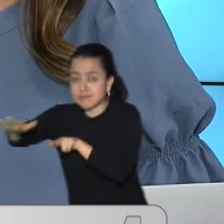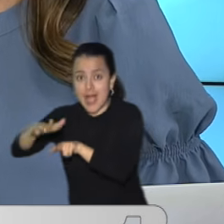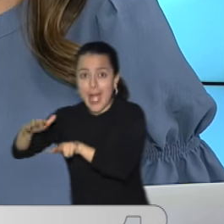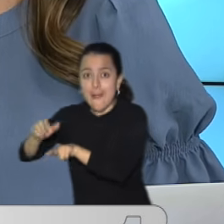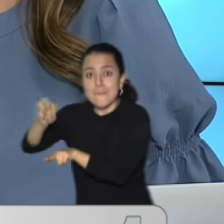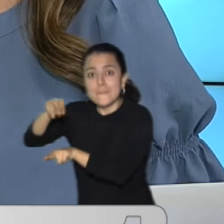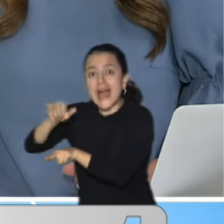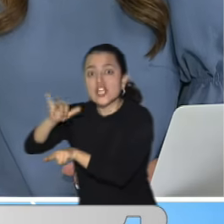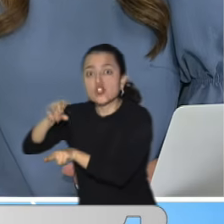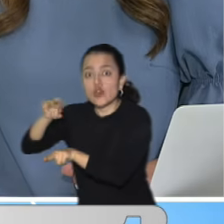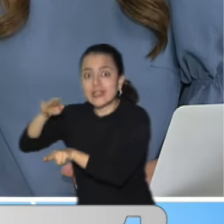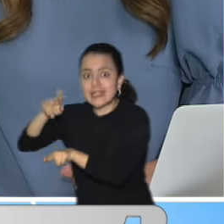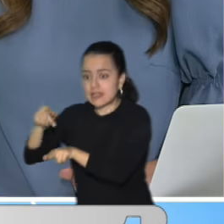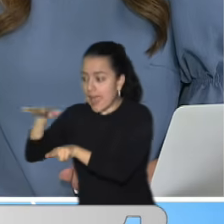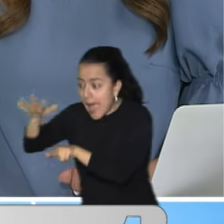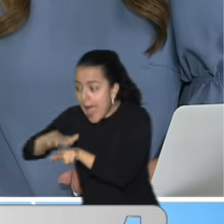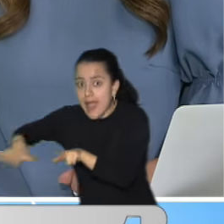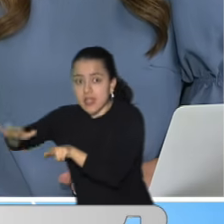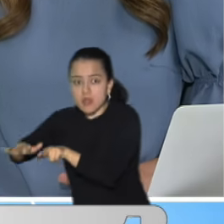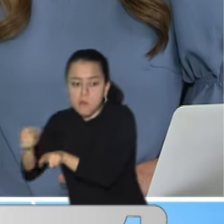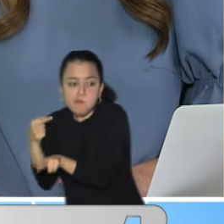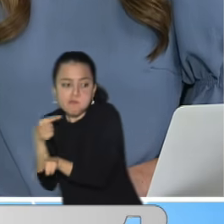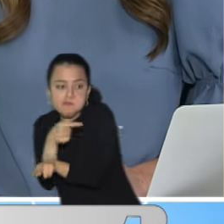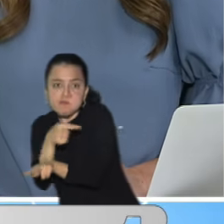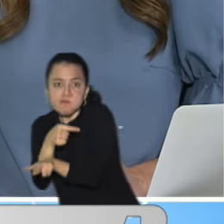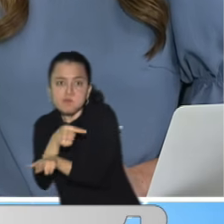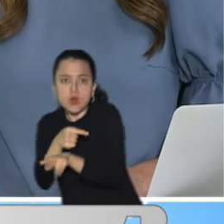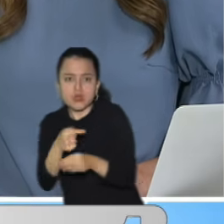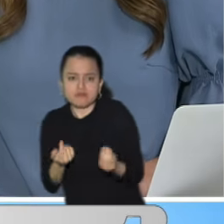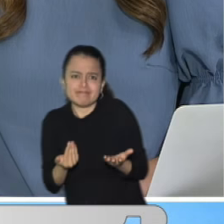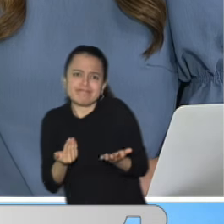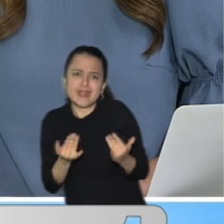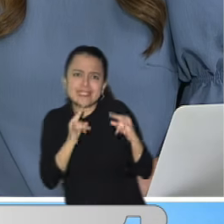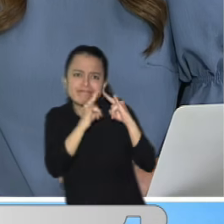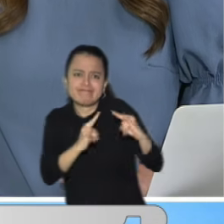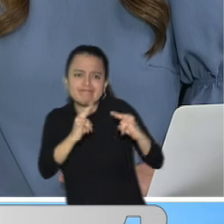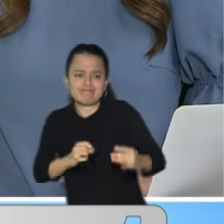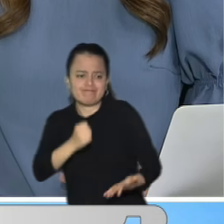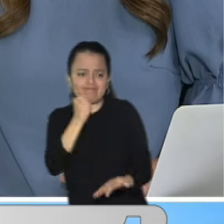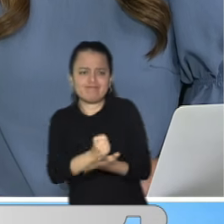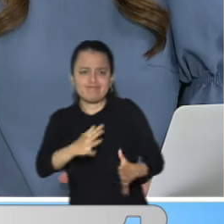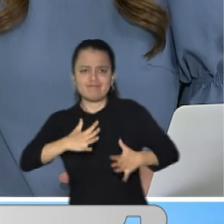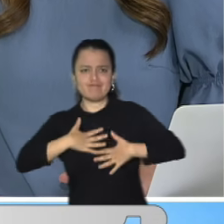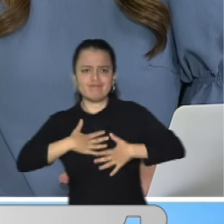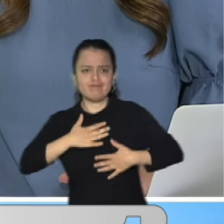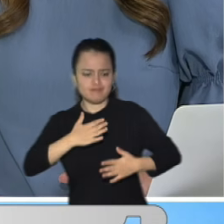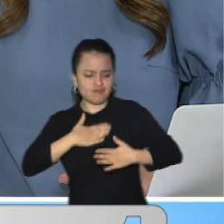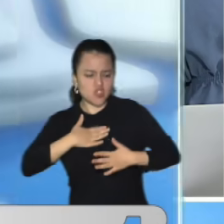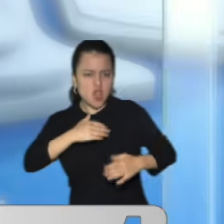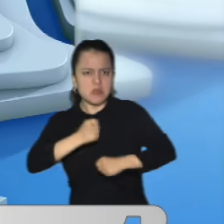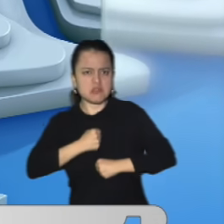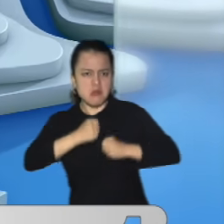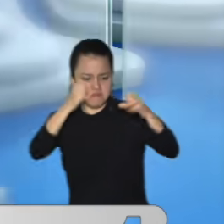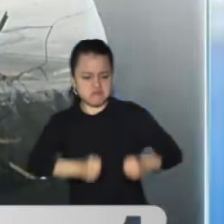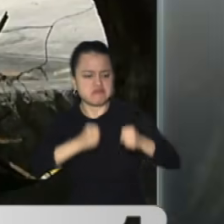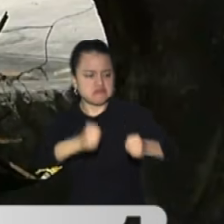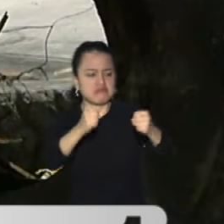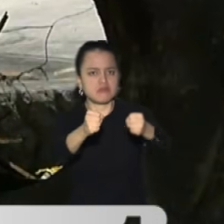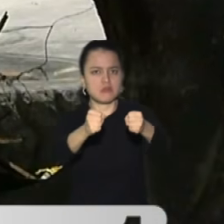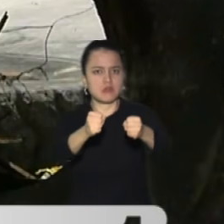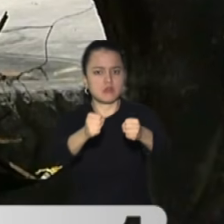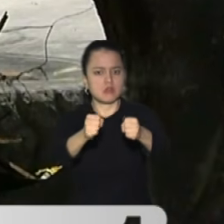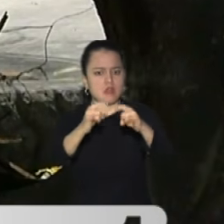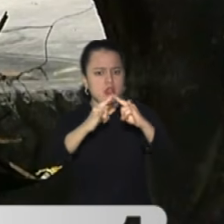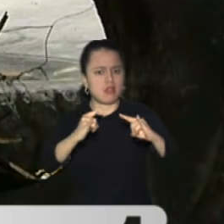El procedimiento fue suspendido por los enfrentamientos. Jorge Castro tiene el reporte desde la capital del Atlántico. Jorge.